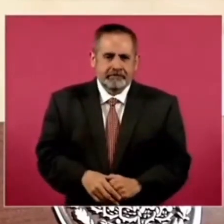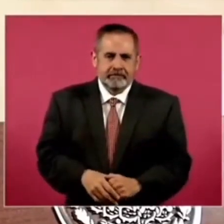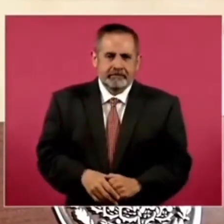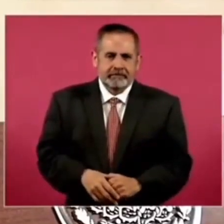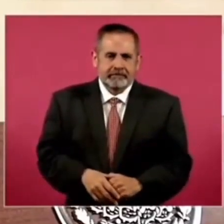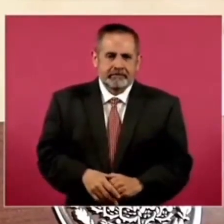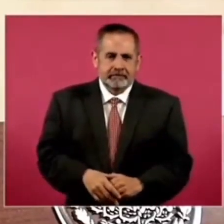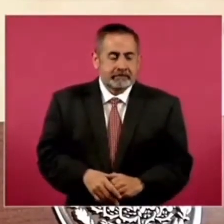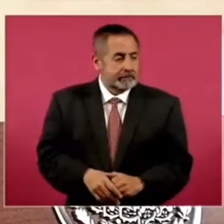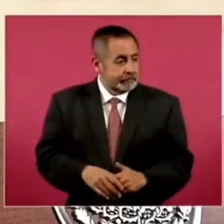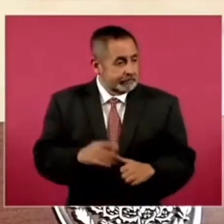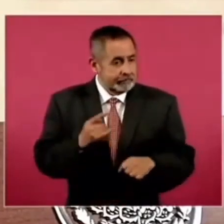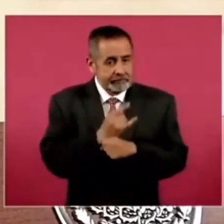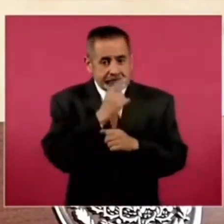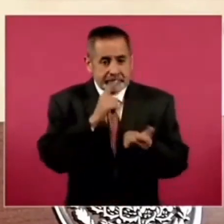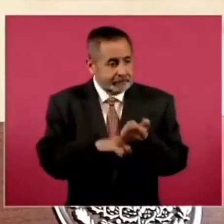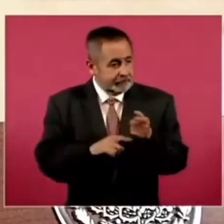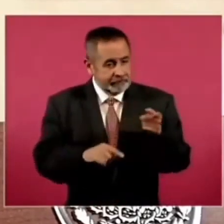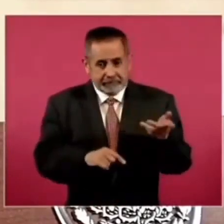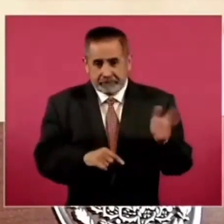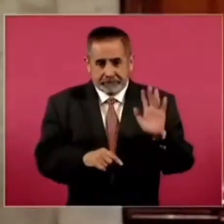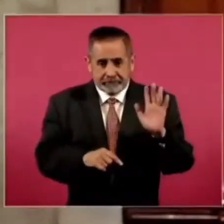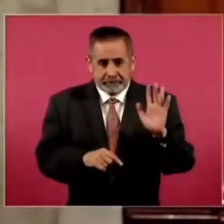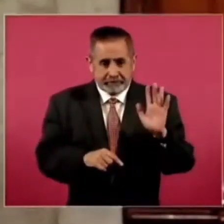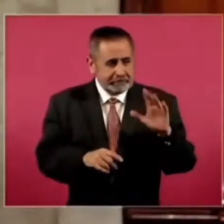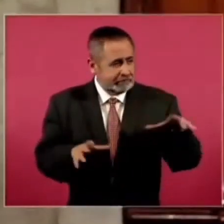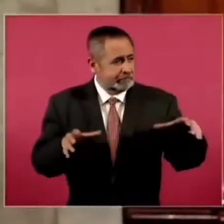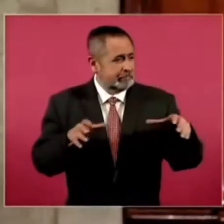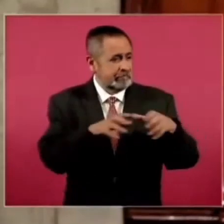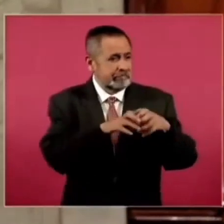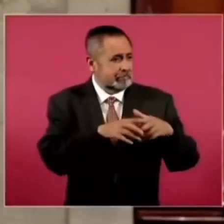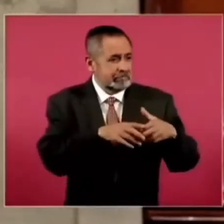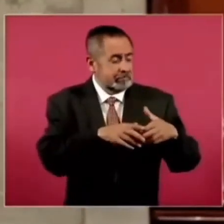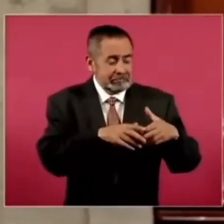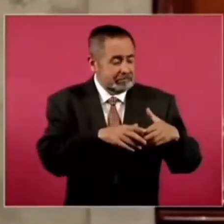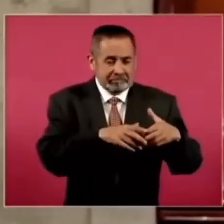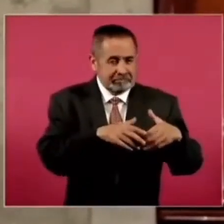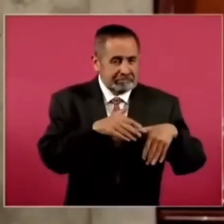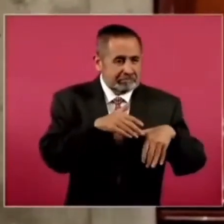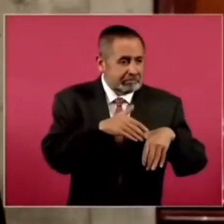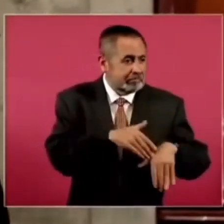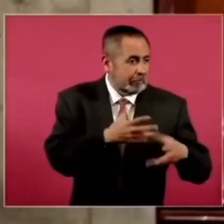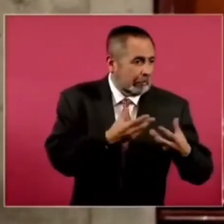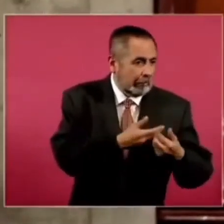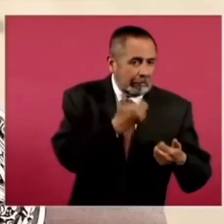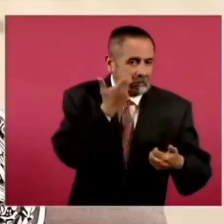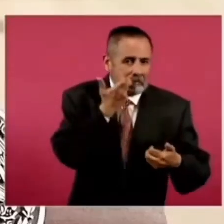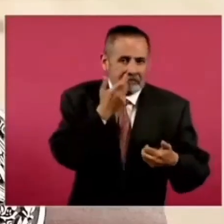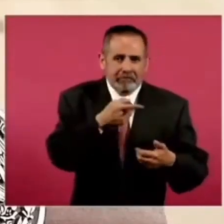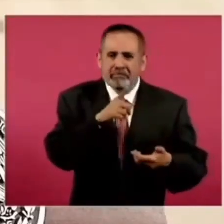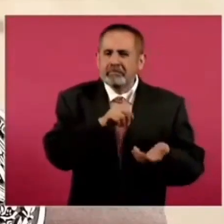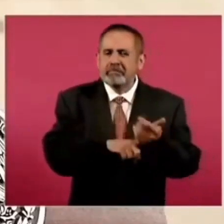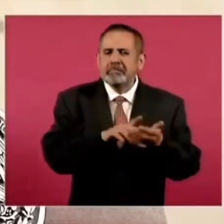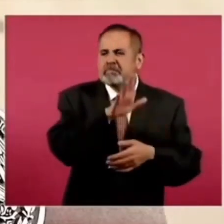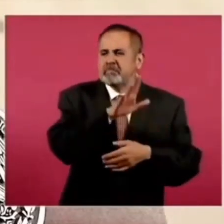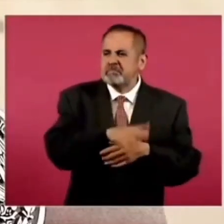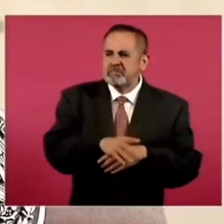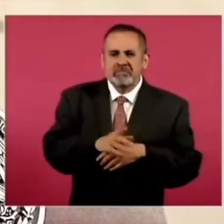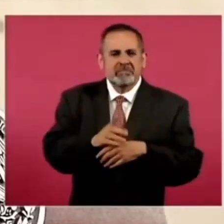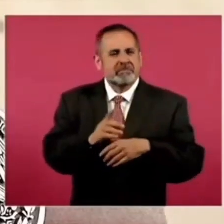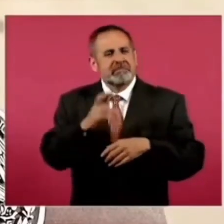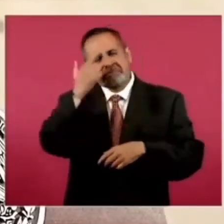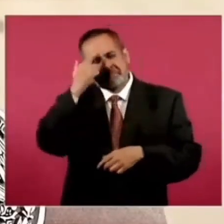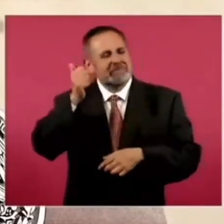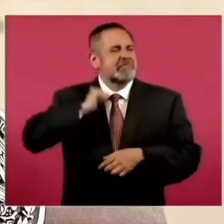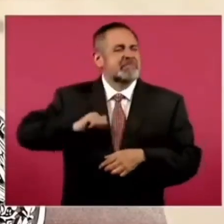y resultaron como torquemadas, o sea, de la Santa Inquisición,